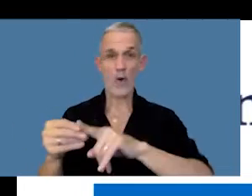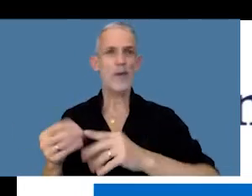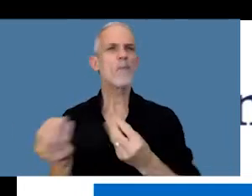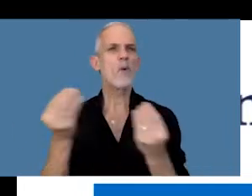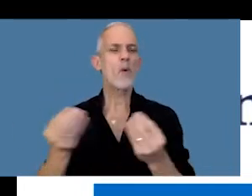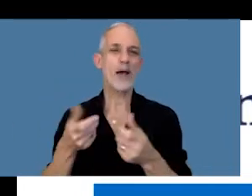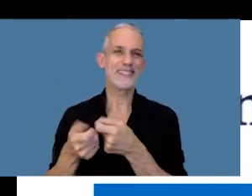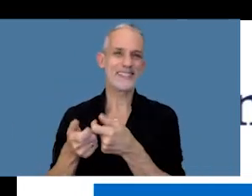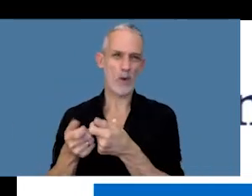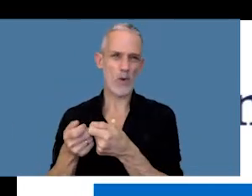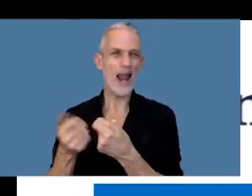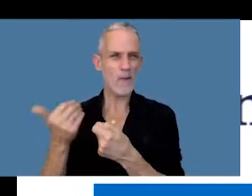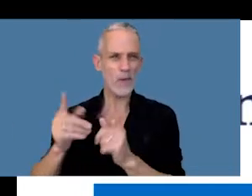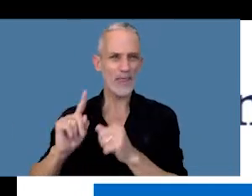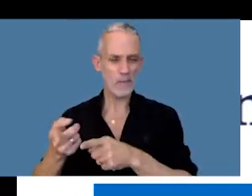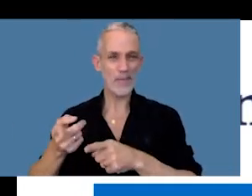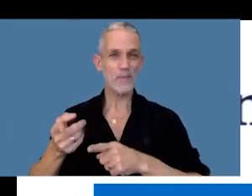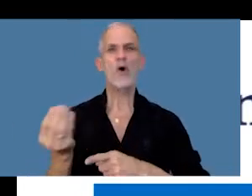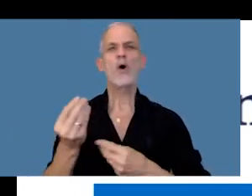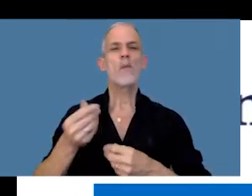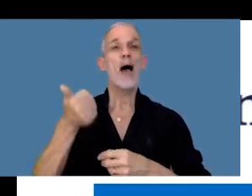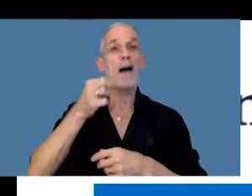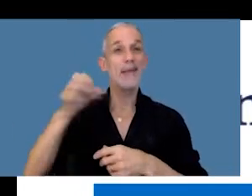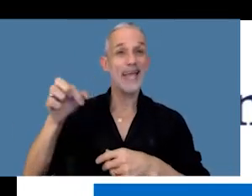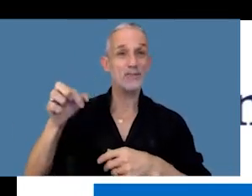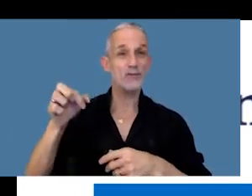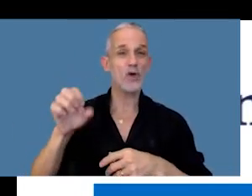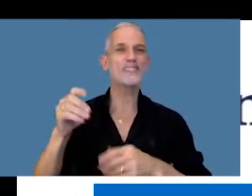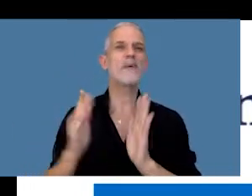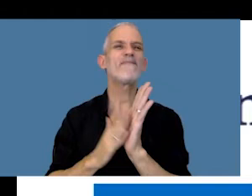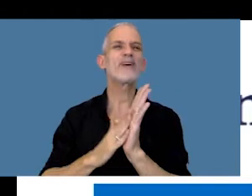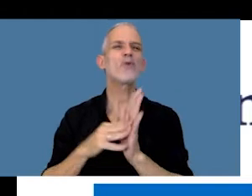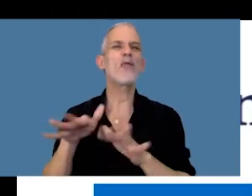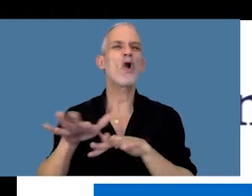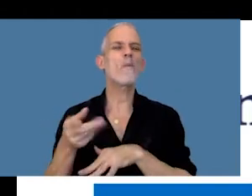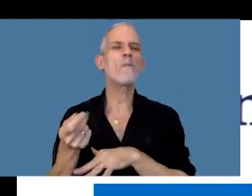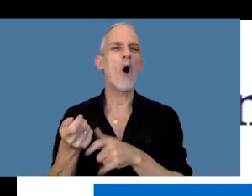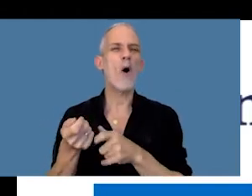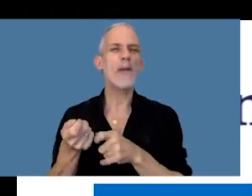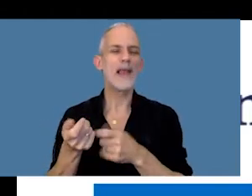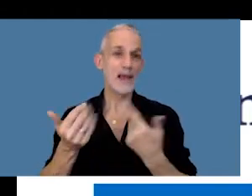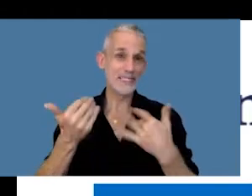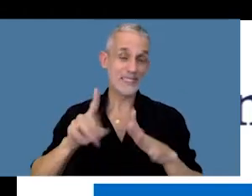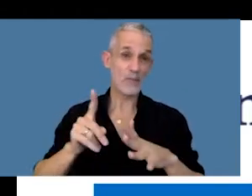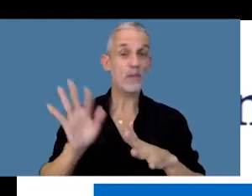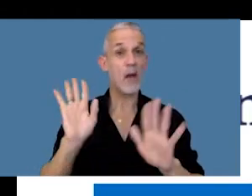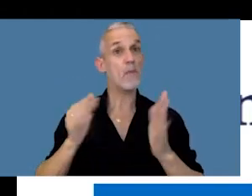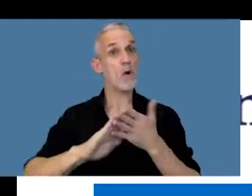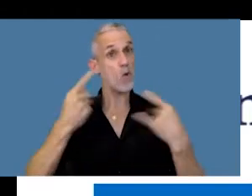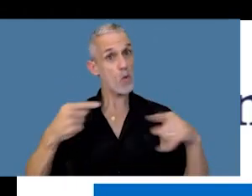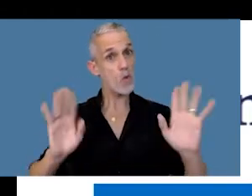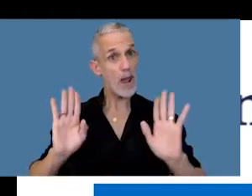del teléfono celular, con una app que es el facturador móvil. Y a su vez tenemos una novedad acá